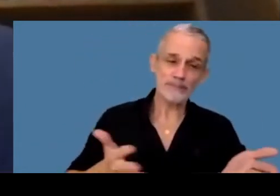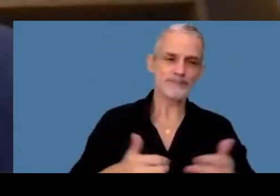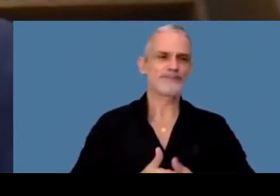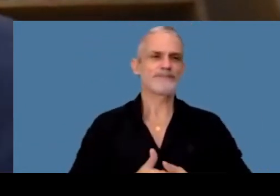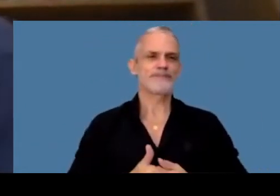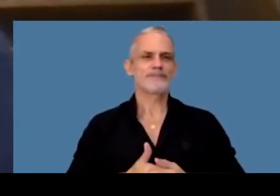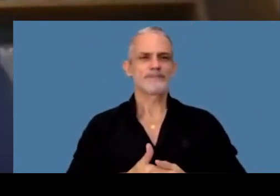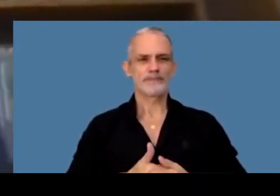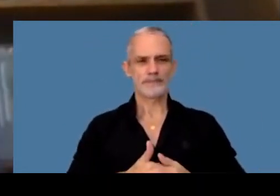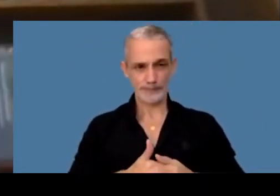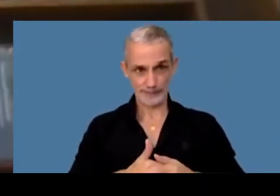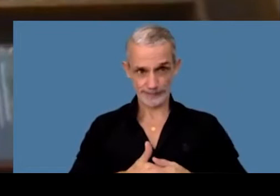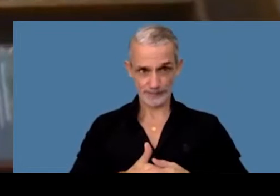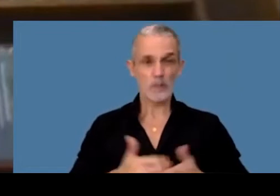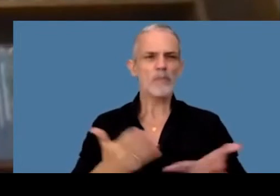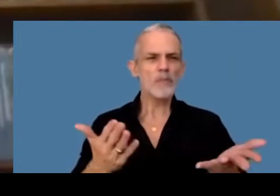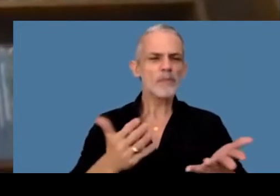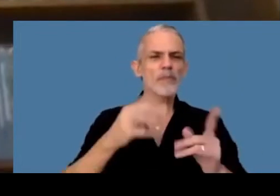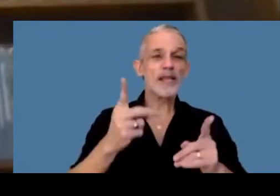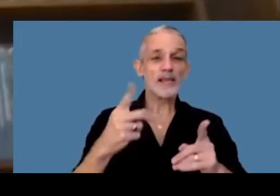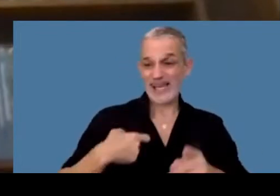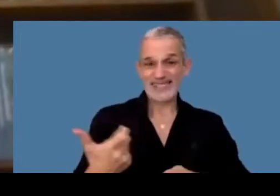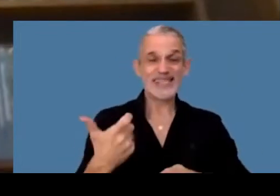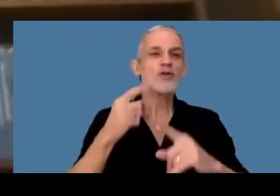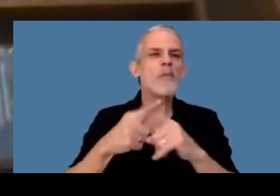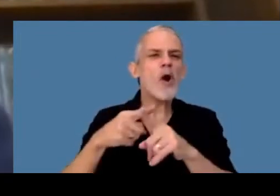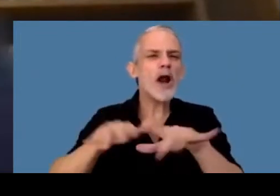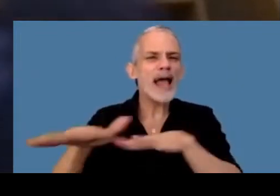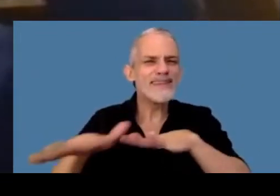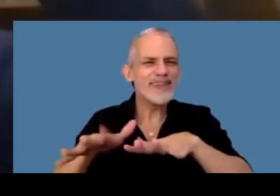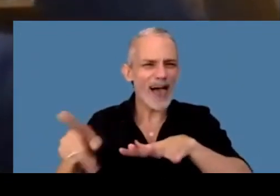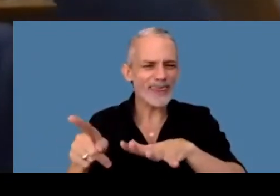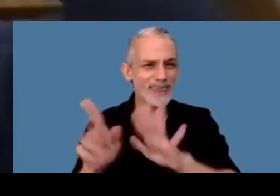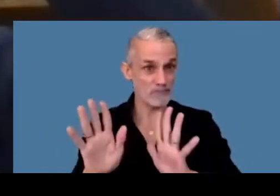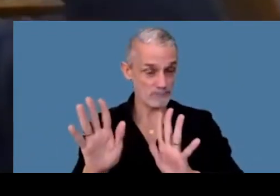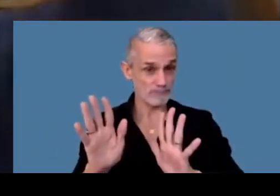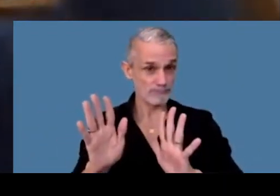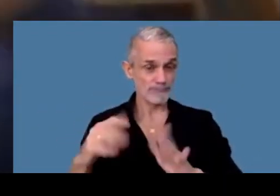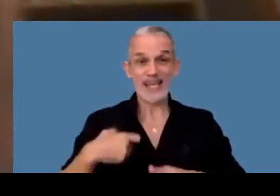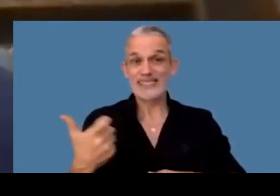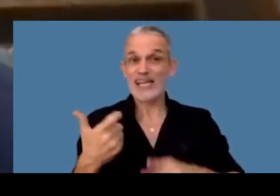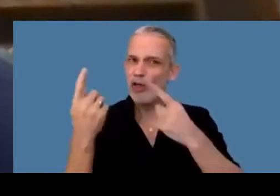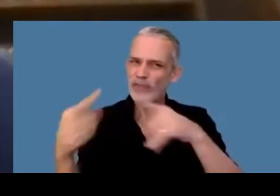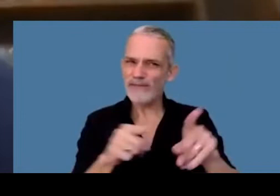y después tenemos el sindicato por actividad, que es una forma de organización vertical, pero mucho más amplia, mucho